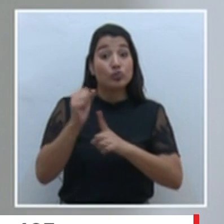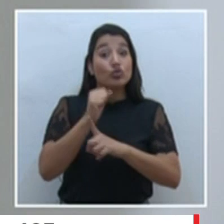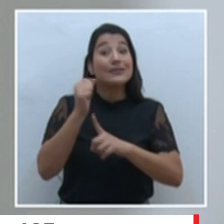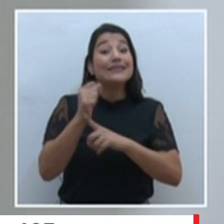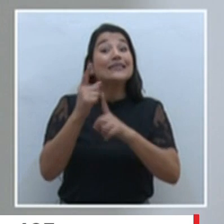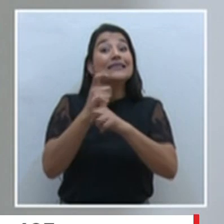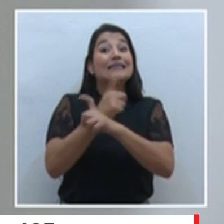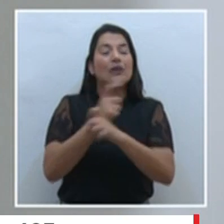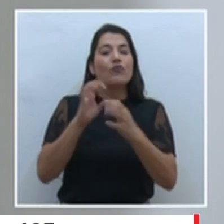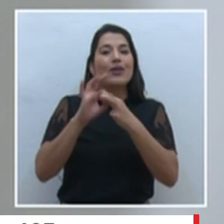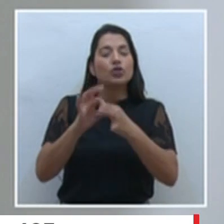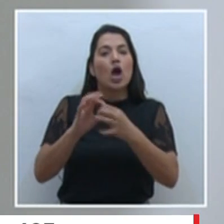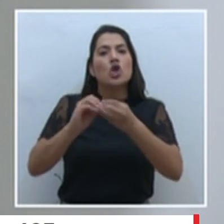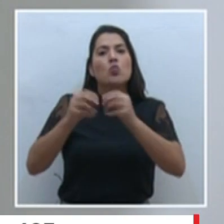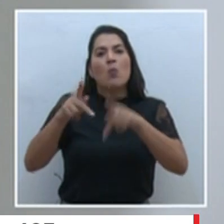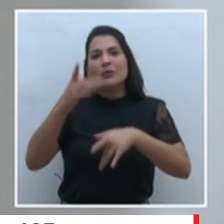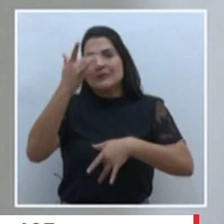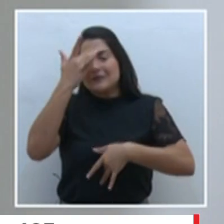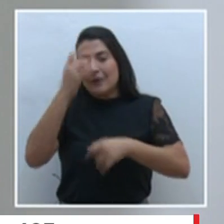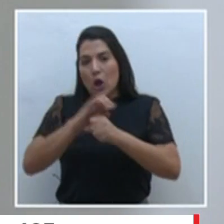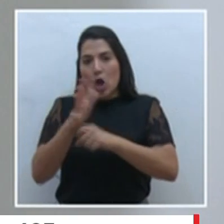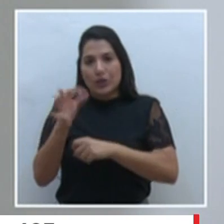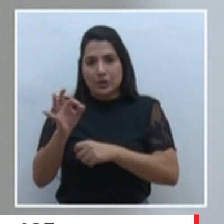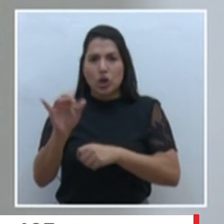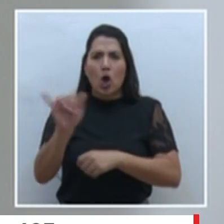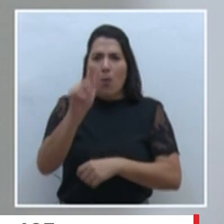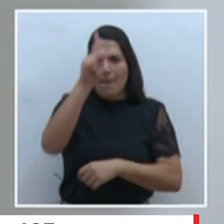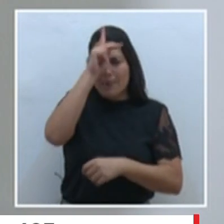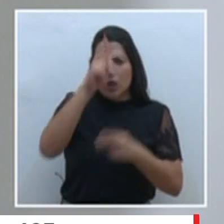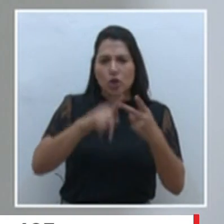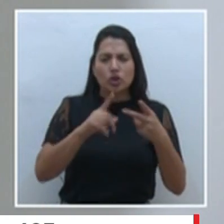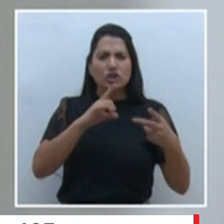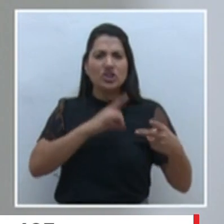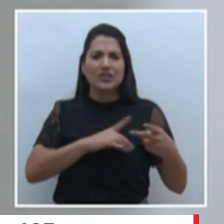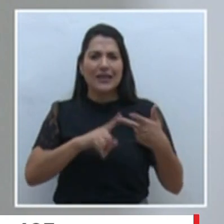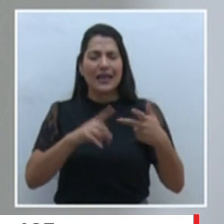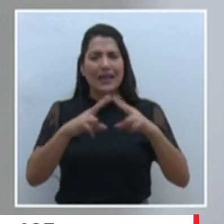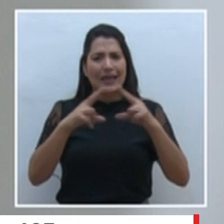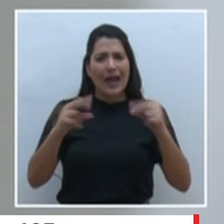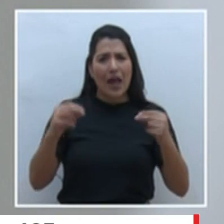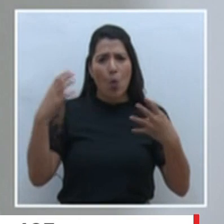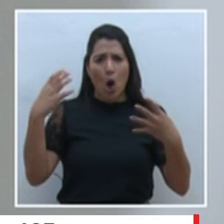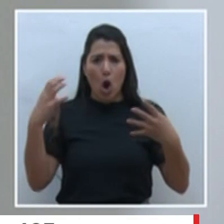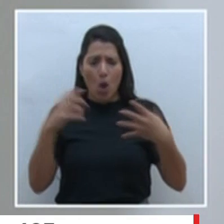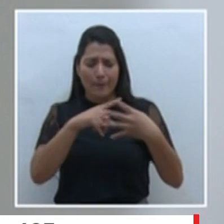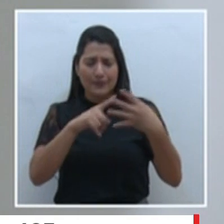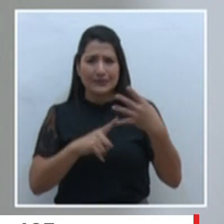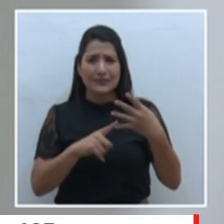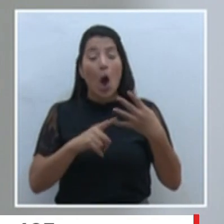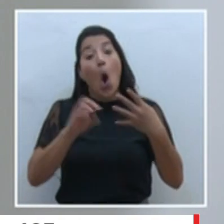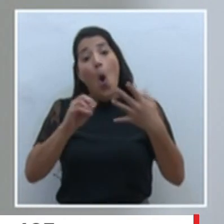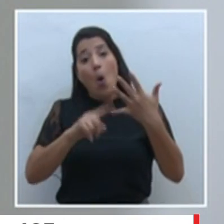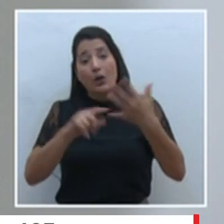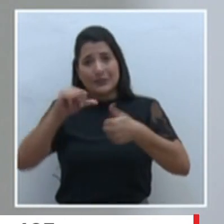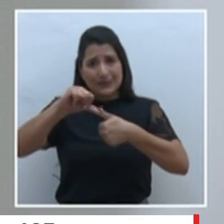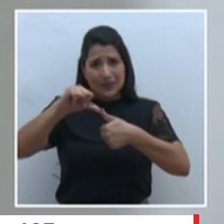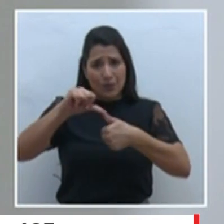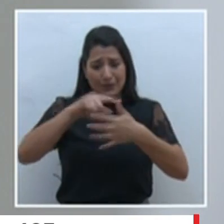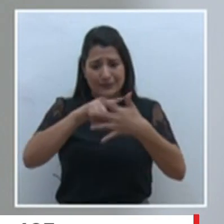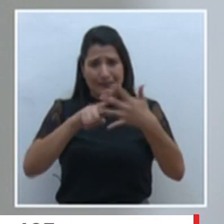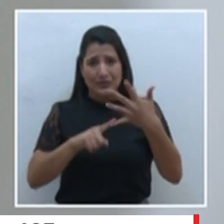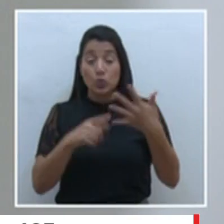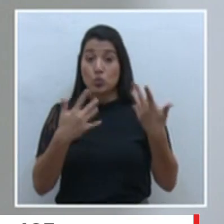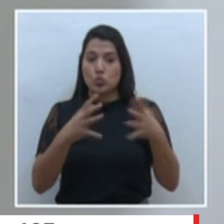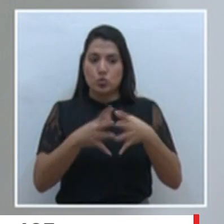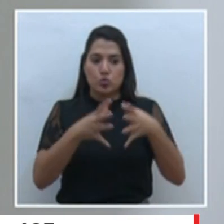casos COVID. Perú, Chile, Nicaragua, Colombia, países de Centroamérica están pasando por una situación en donde hay más